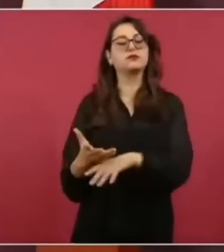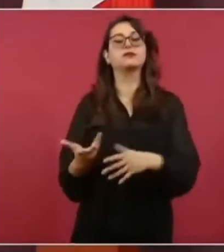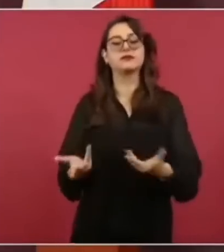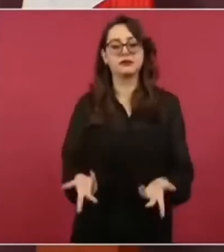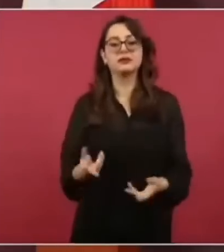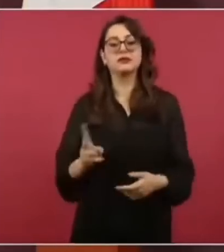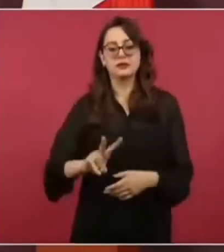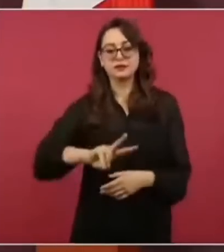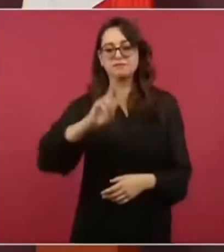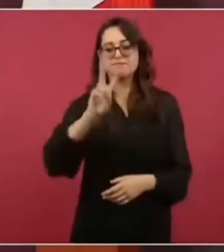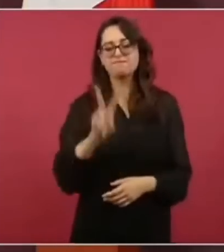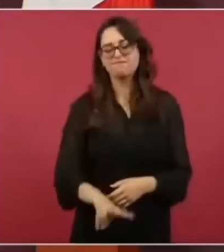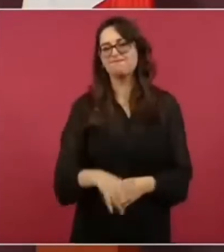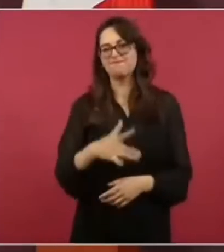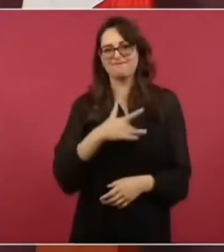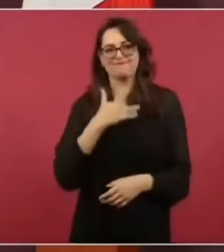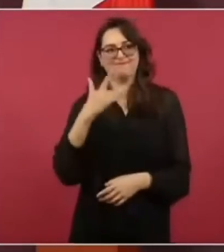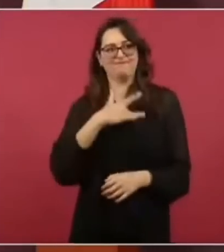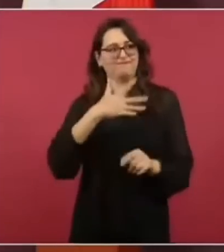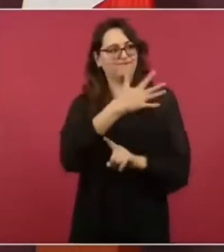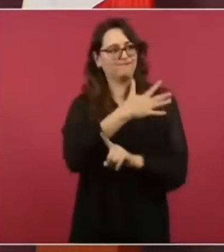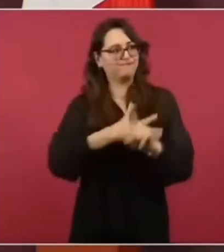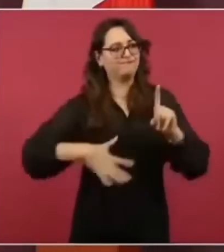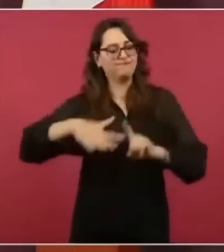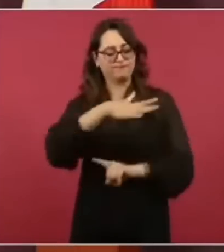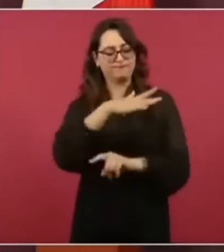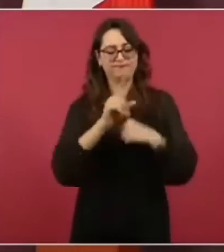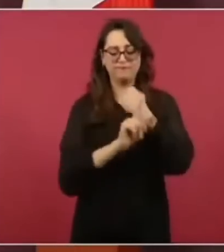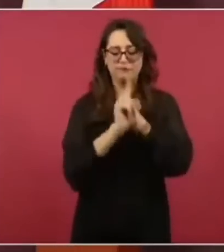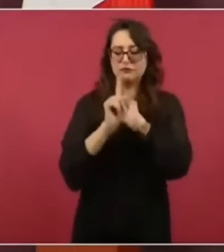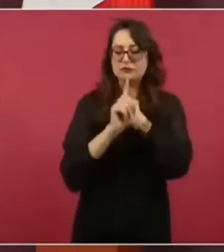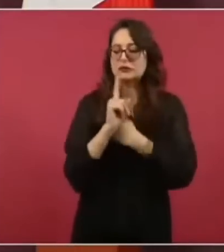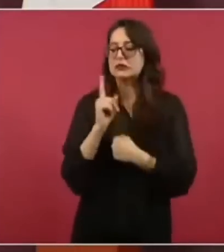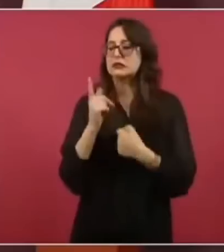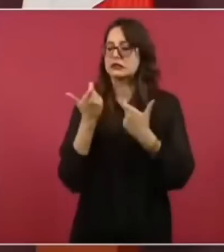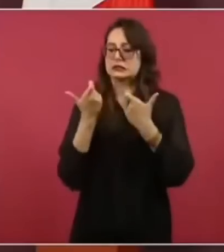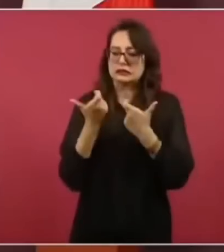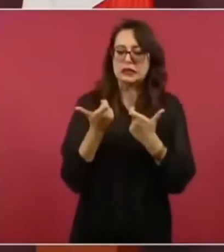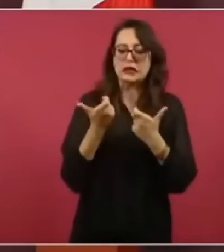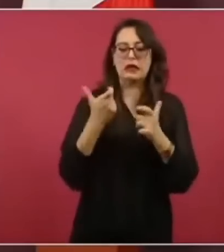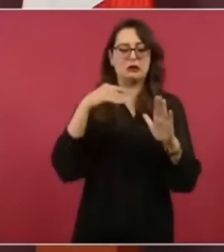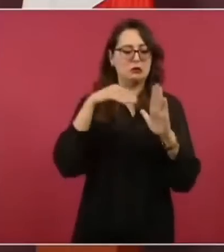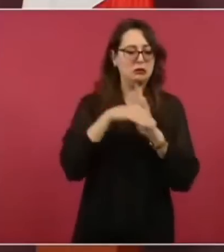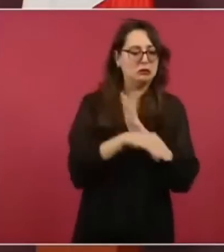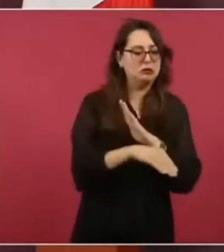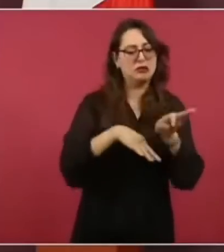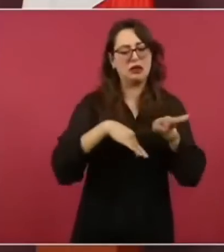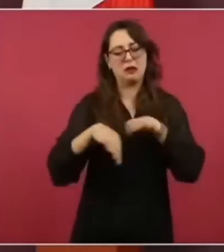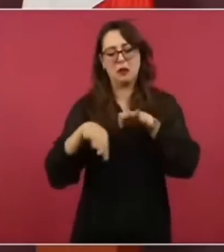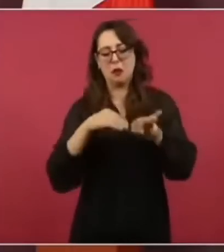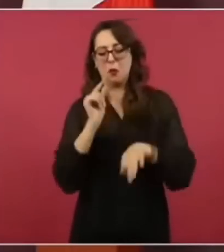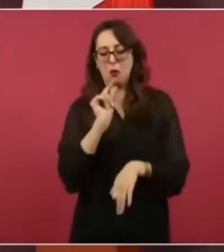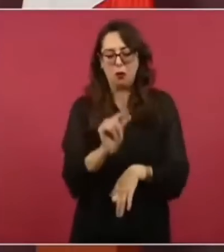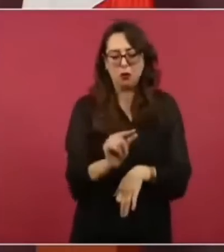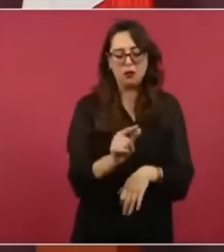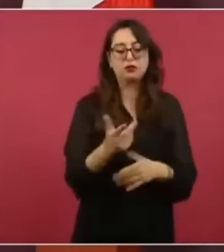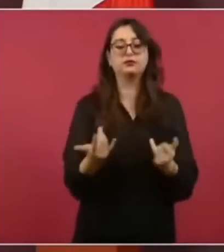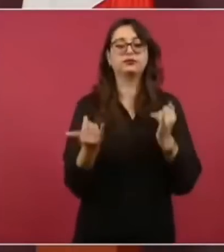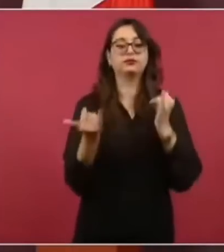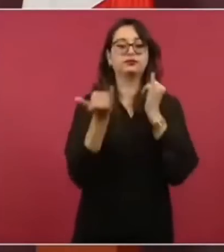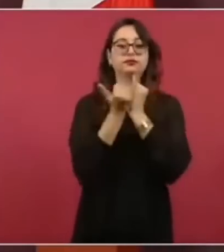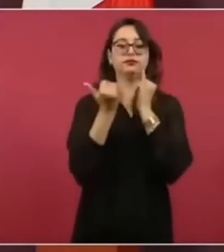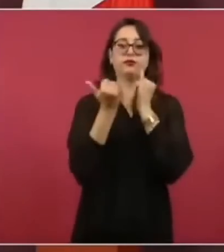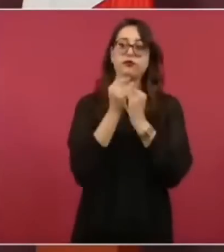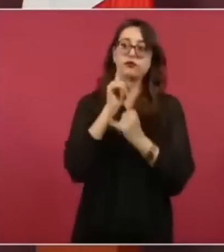en la Alemania anterior a Hitler había descontento por